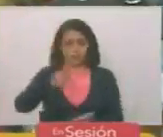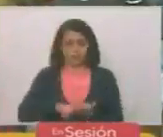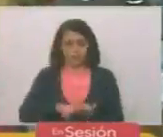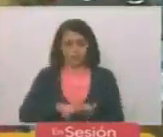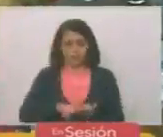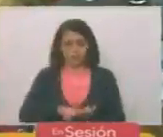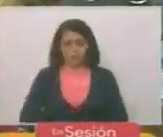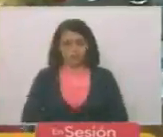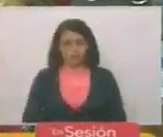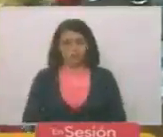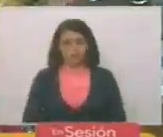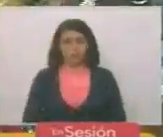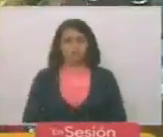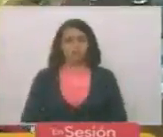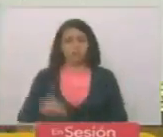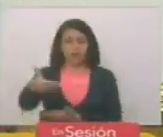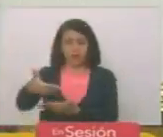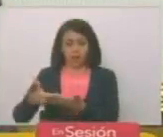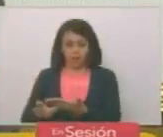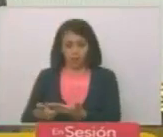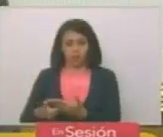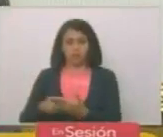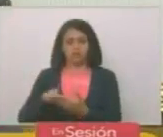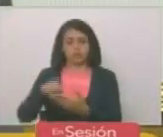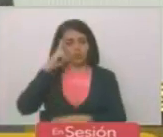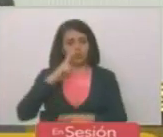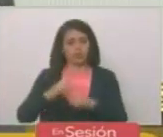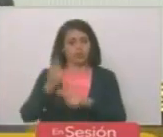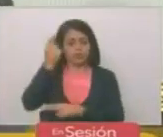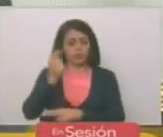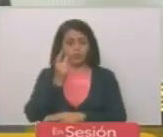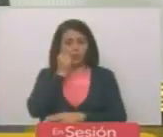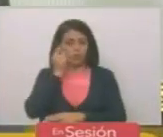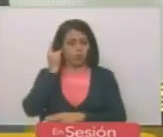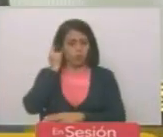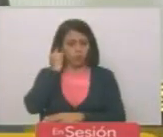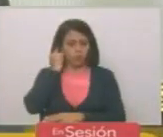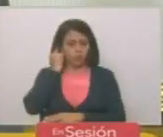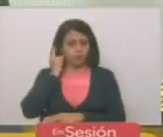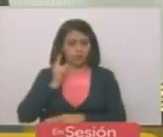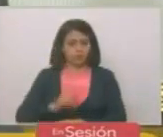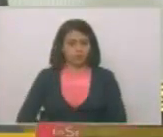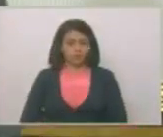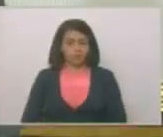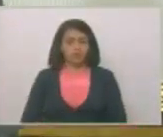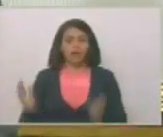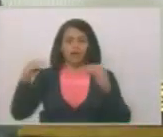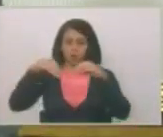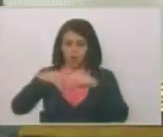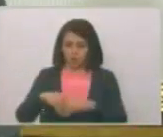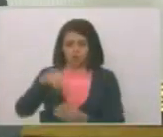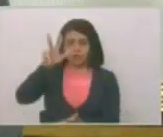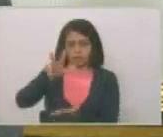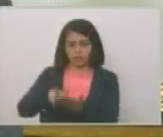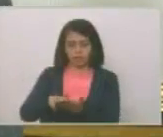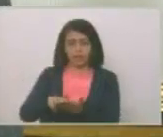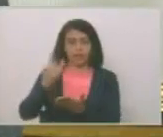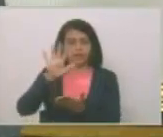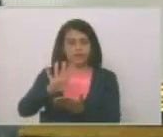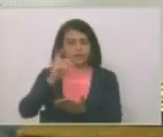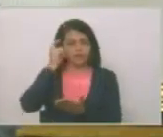aprobada. En consideración de las honorables diputadas y los honorables diputados que estén de acuerdo con aprobar el acta